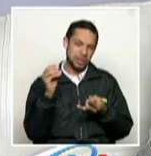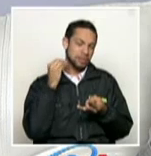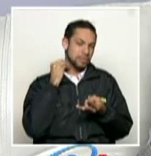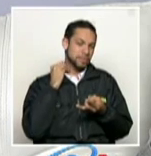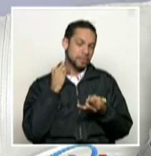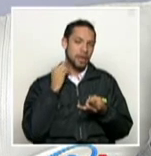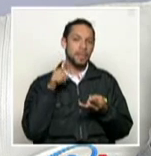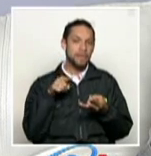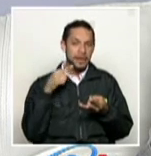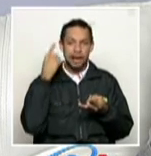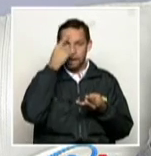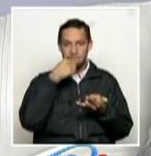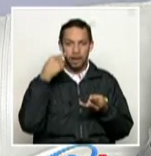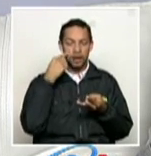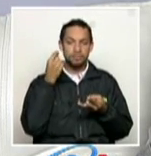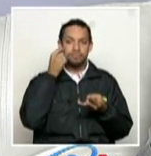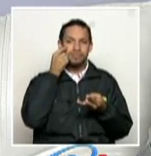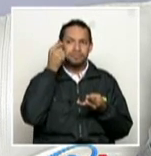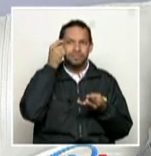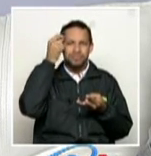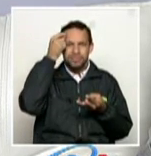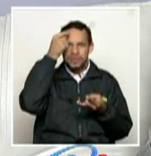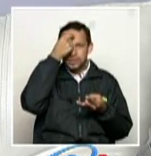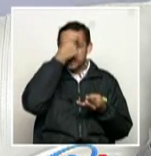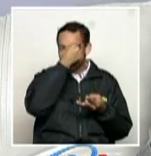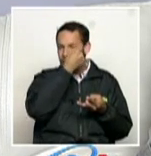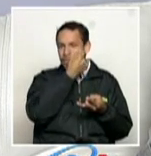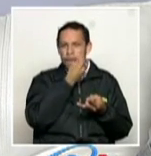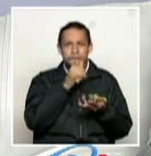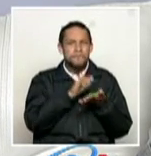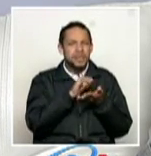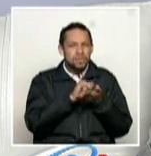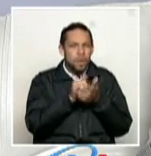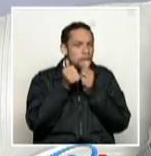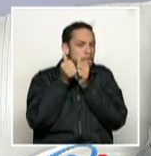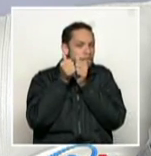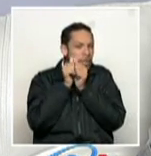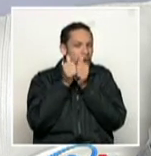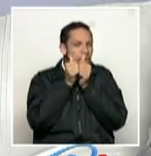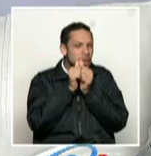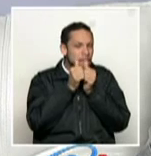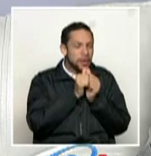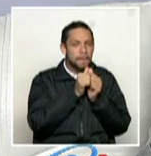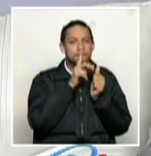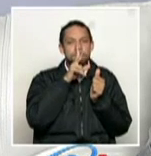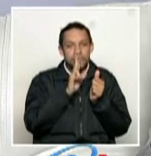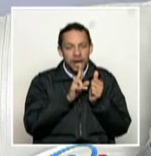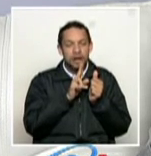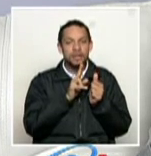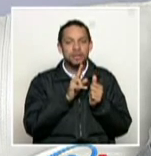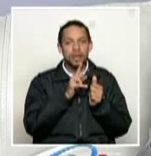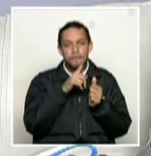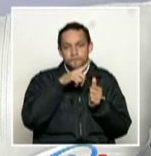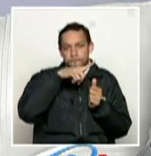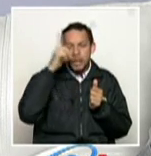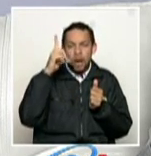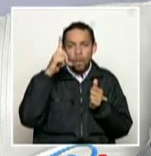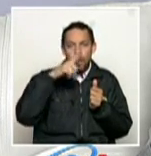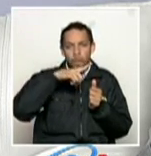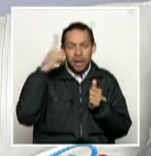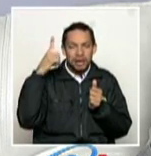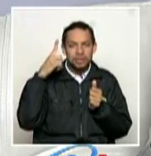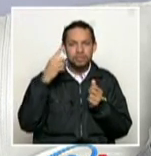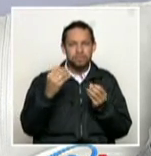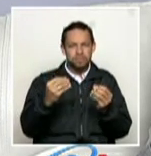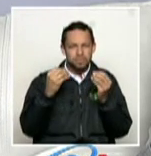me comenzaron a salir como unos barritos o lunares, pero no de color, blancos. Y son